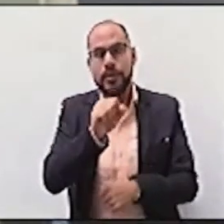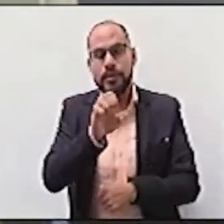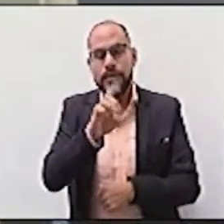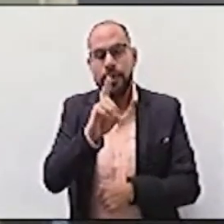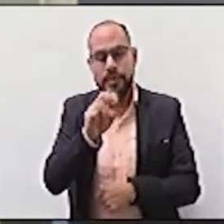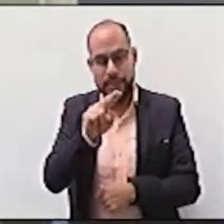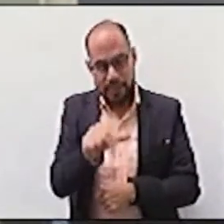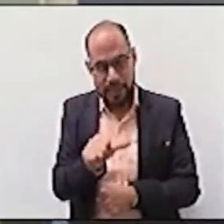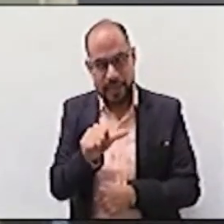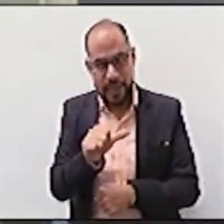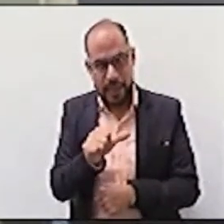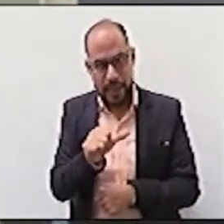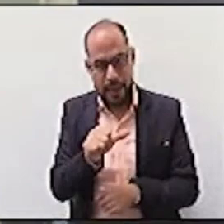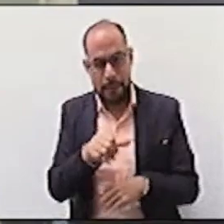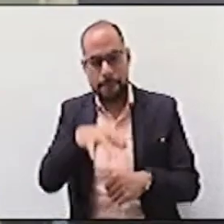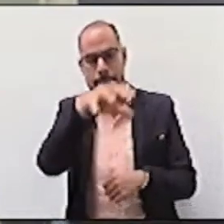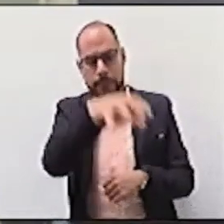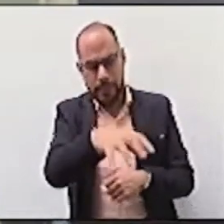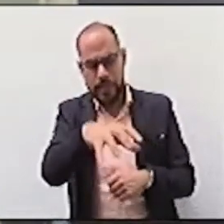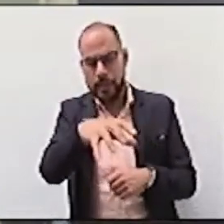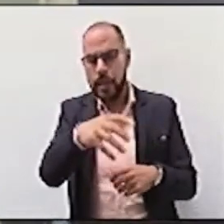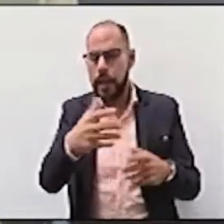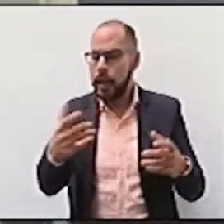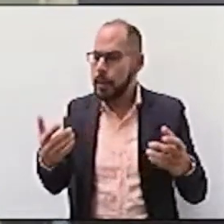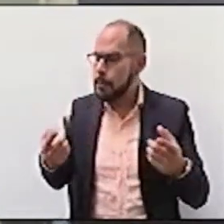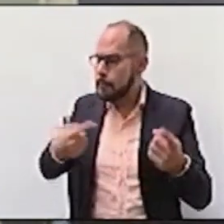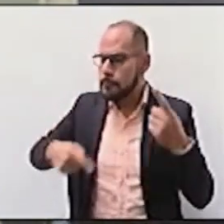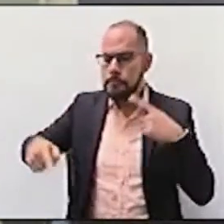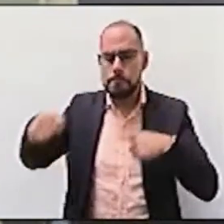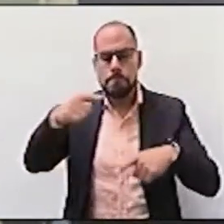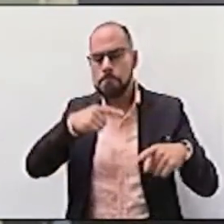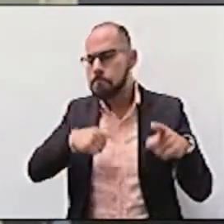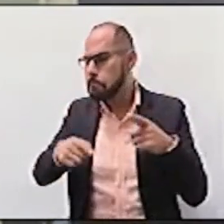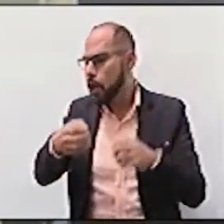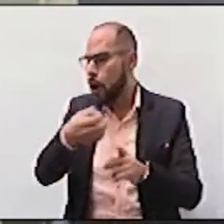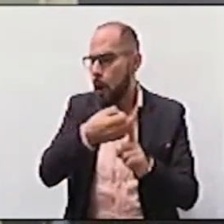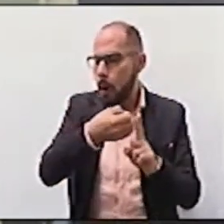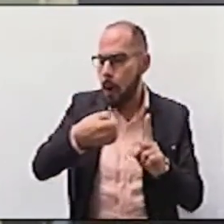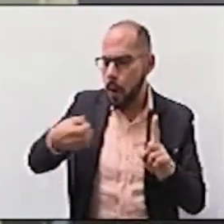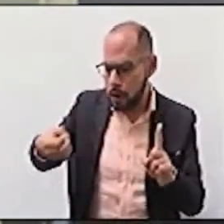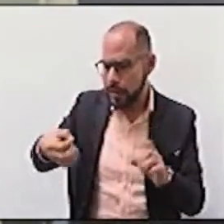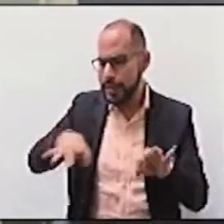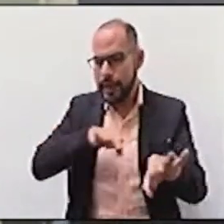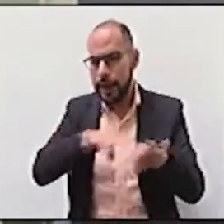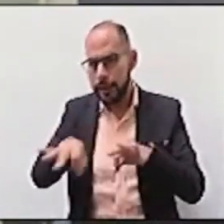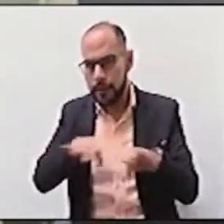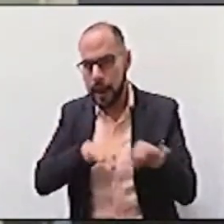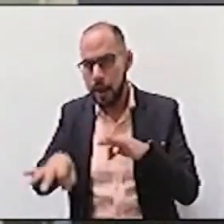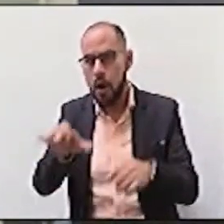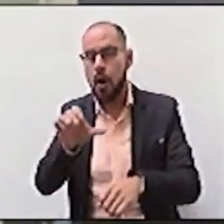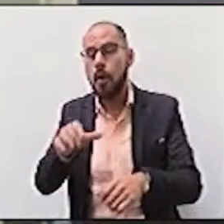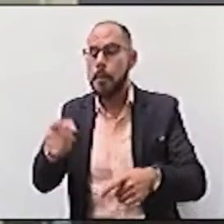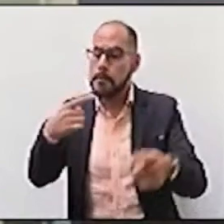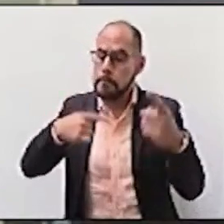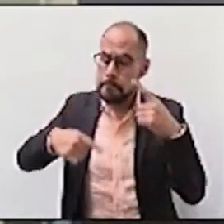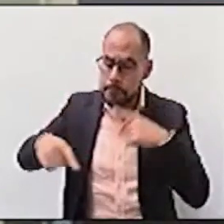la Defensa Nacional quien organice los trabajos y coordine los